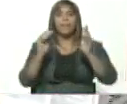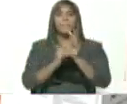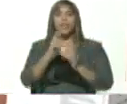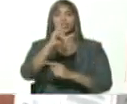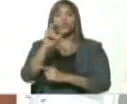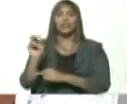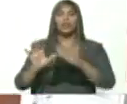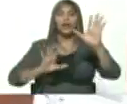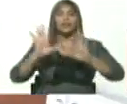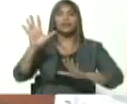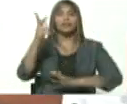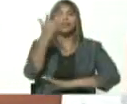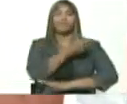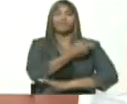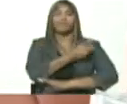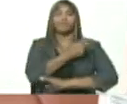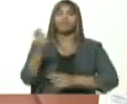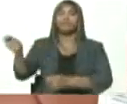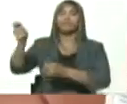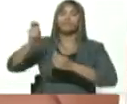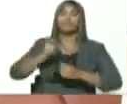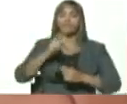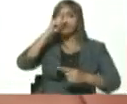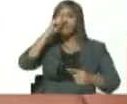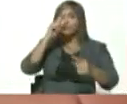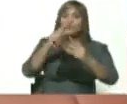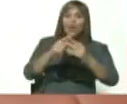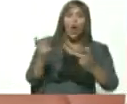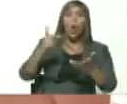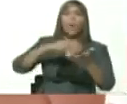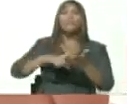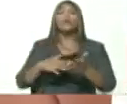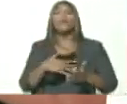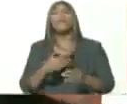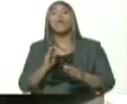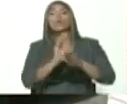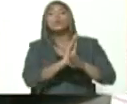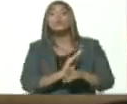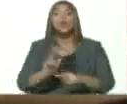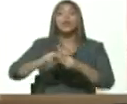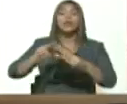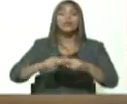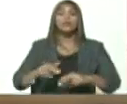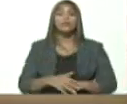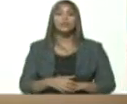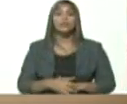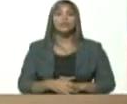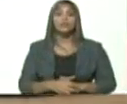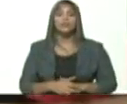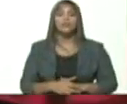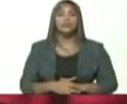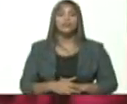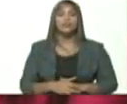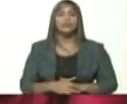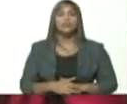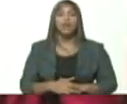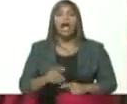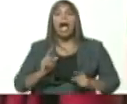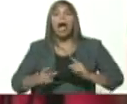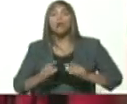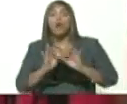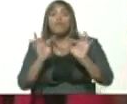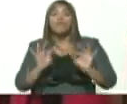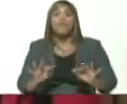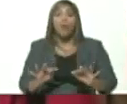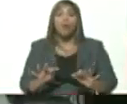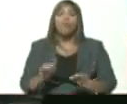167.215 dosis que se nos han asignado como meta para poder fortalecer estos niños que de alguna manera u otra no